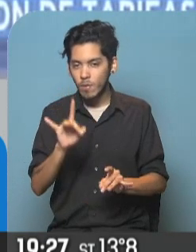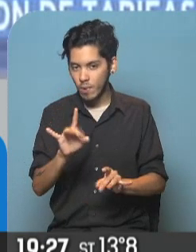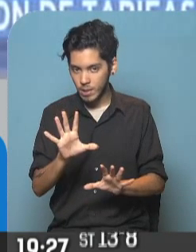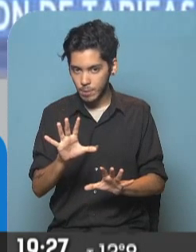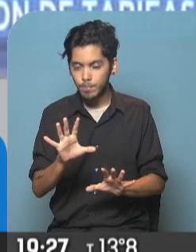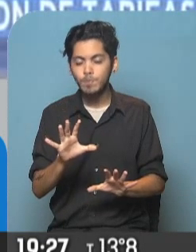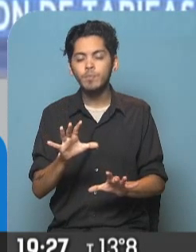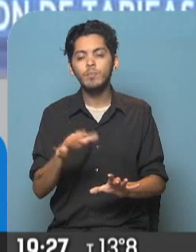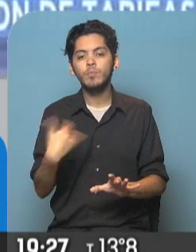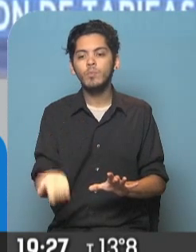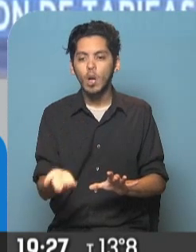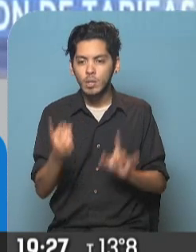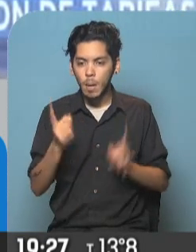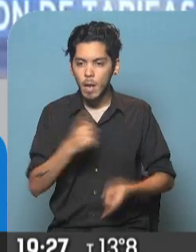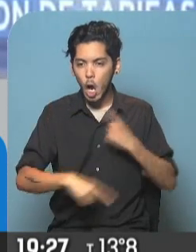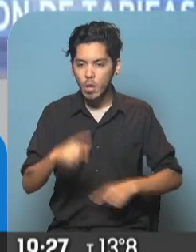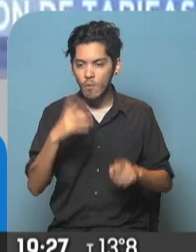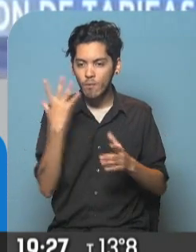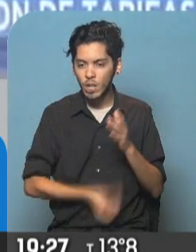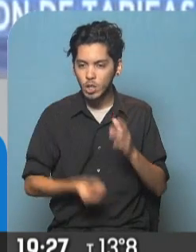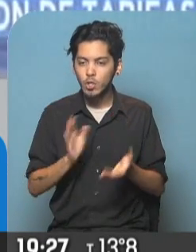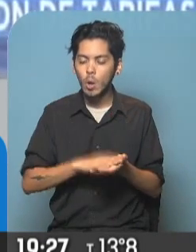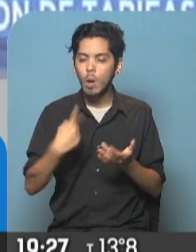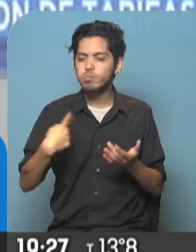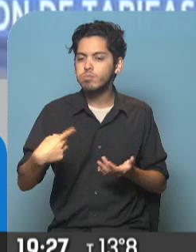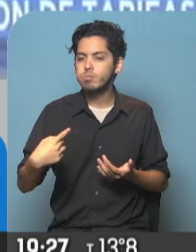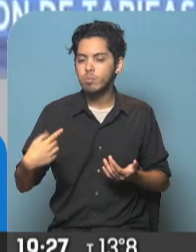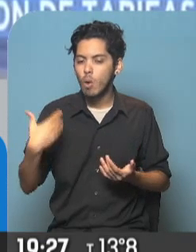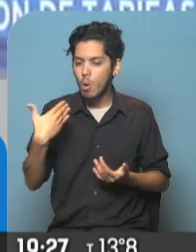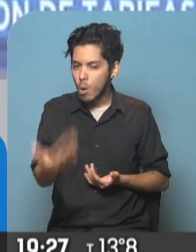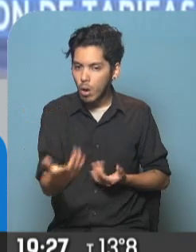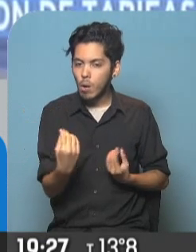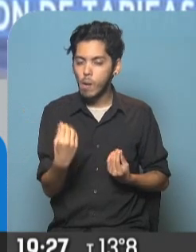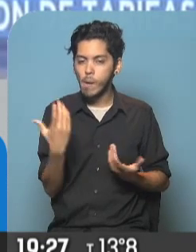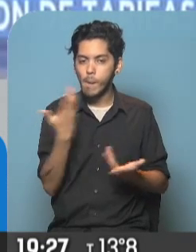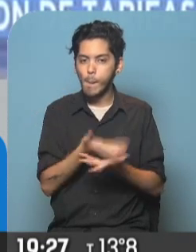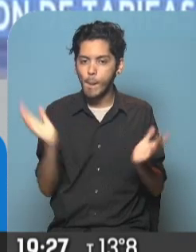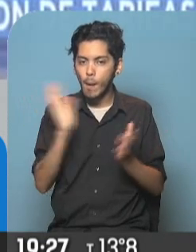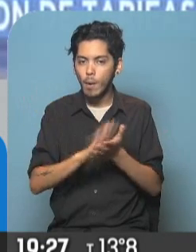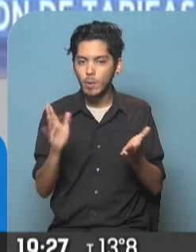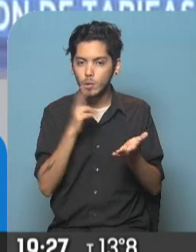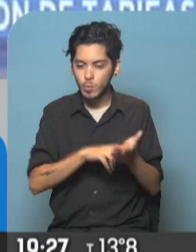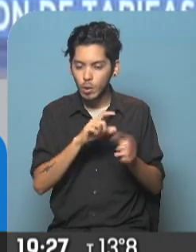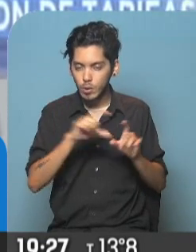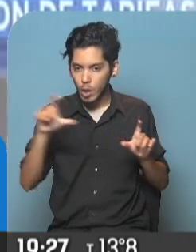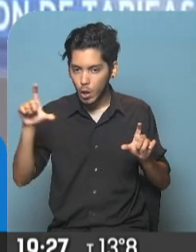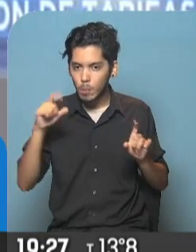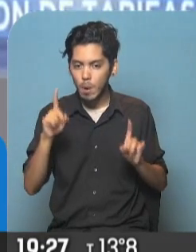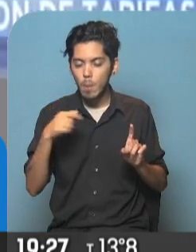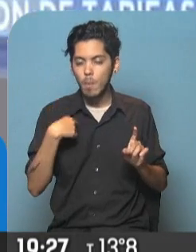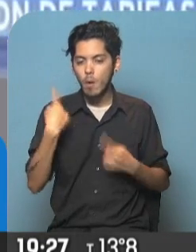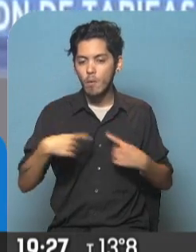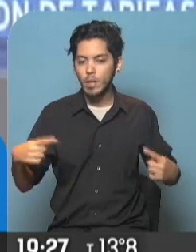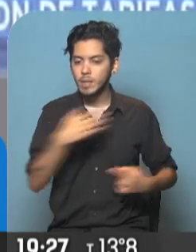también la coordinación fallo me parece de cómo se fue dando este esquema tarifario porque en repetidas ocasiones el gobierno movió